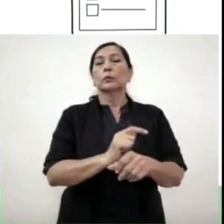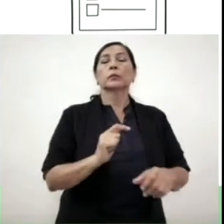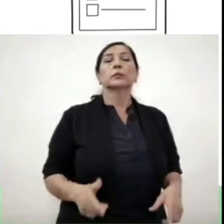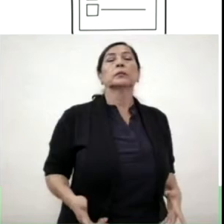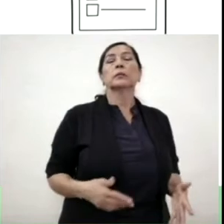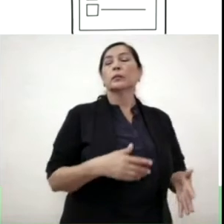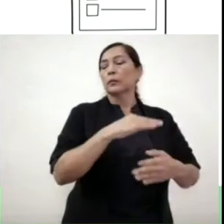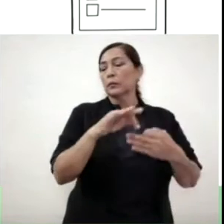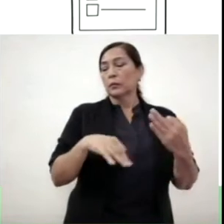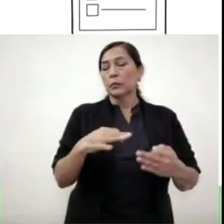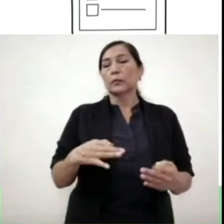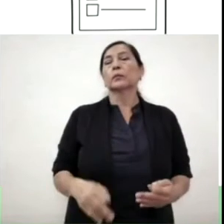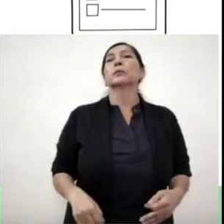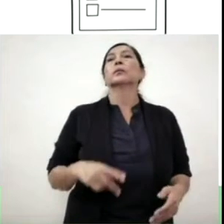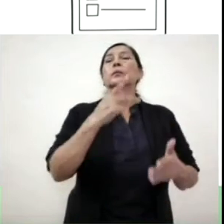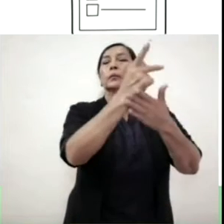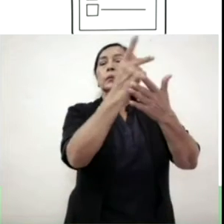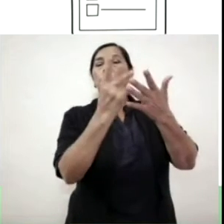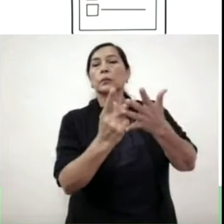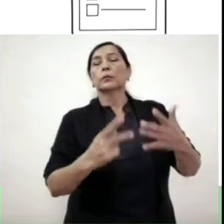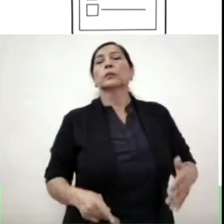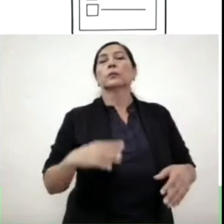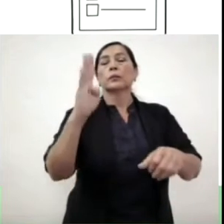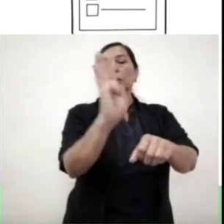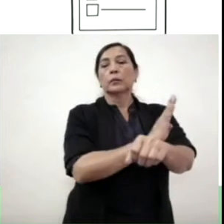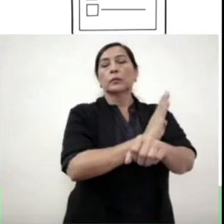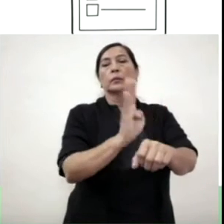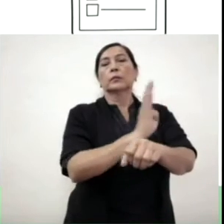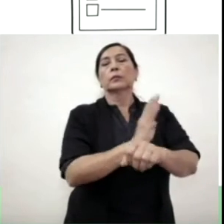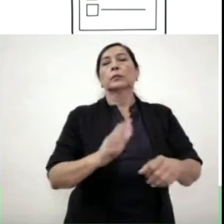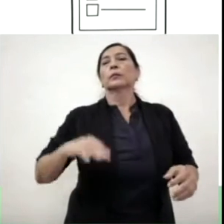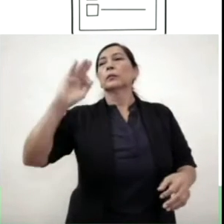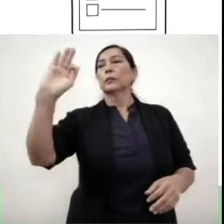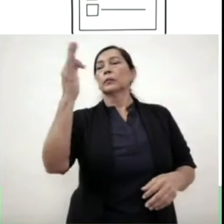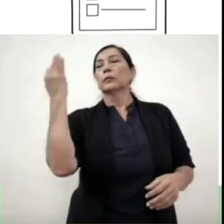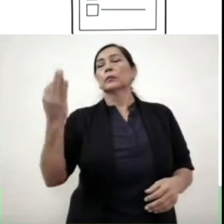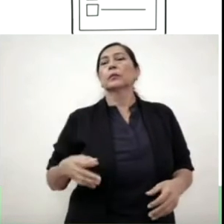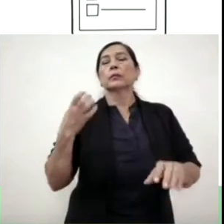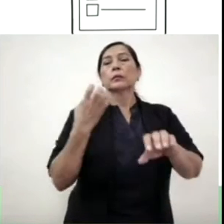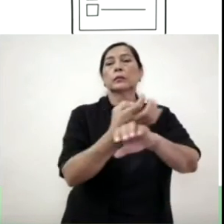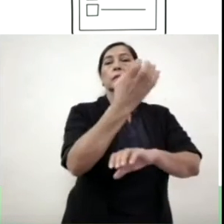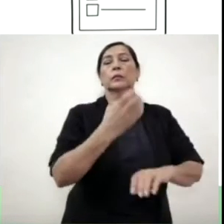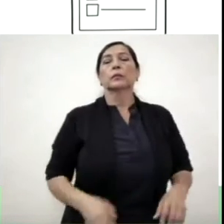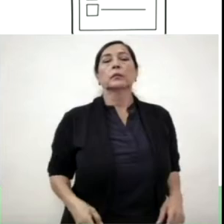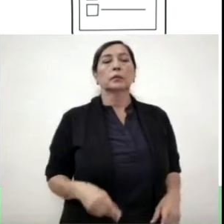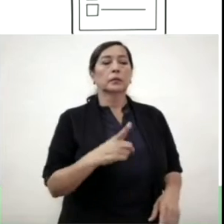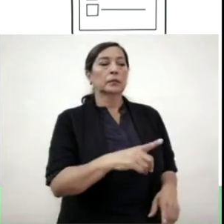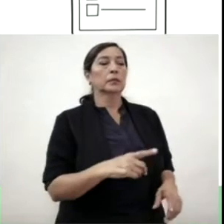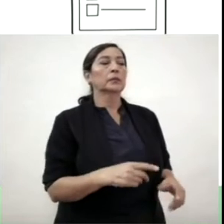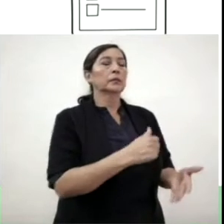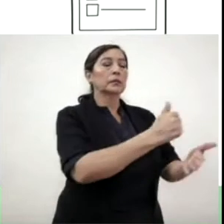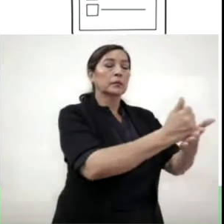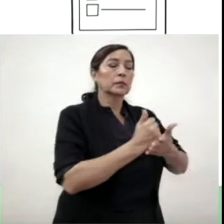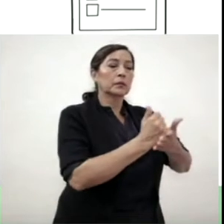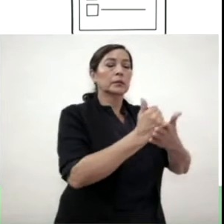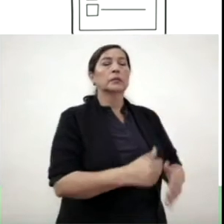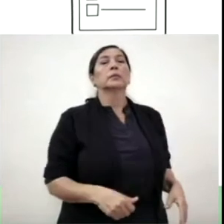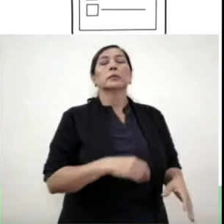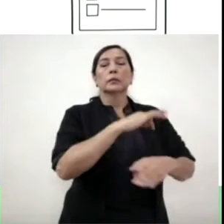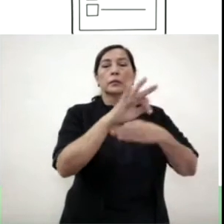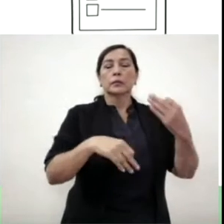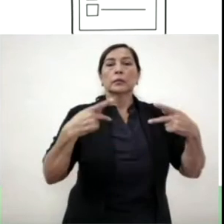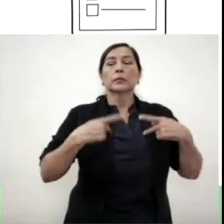bienestar estatales y federales, capacitaciones comunitarias, acompañamiento y atención para casos de violencia,